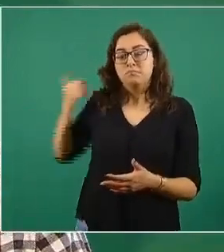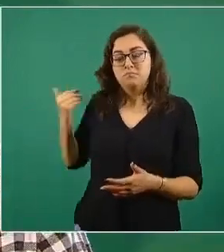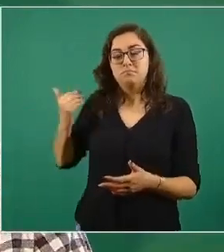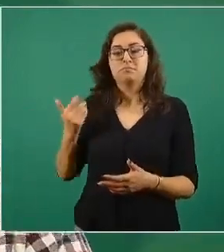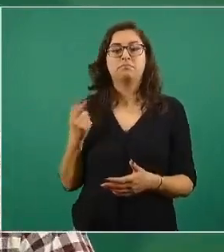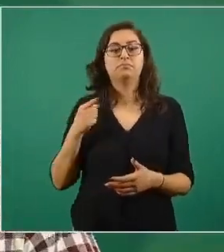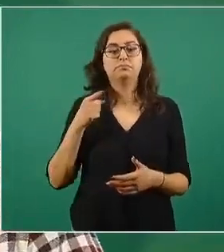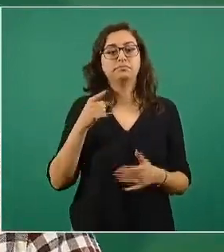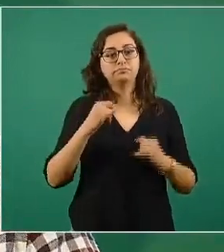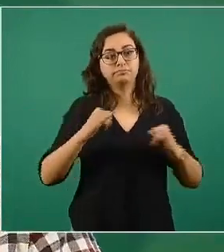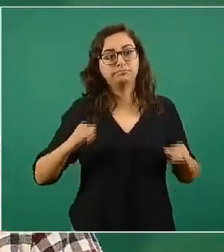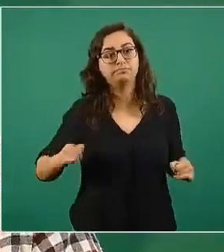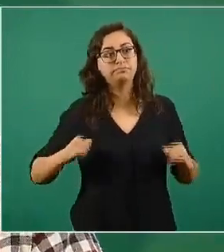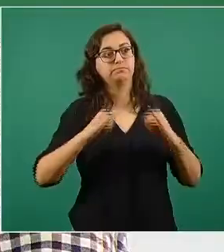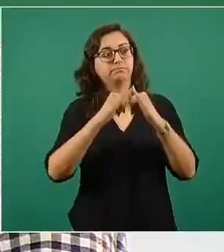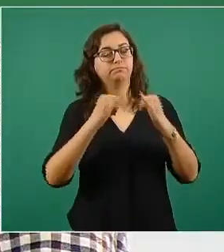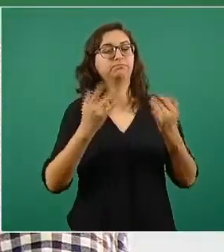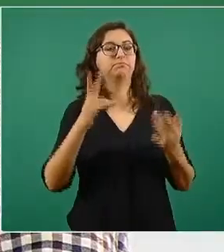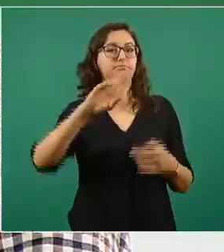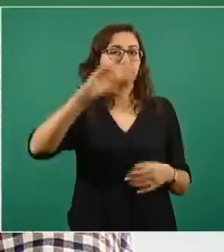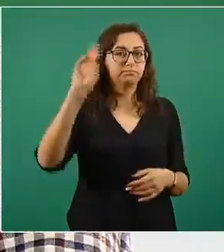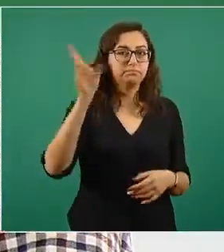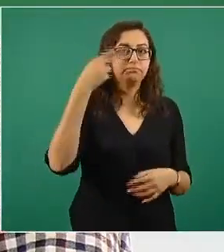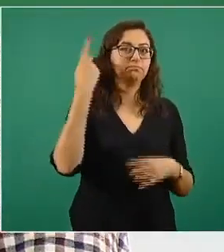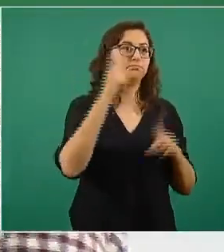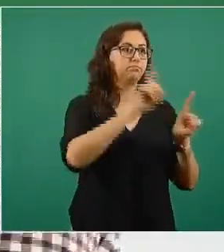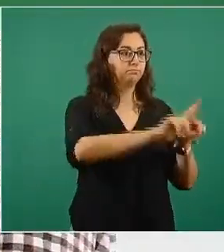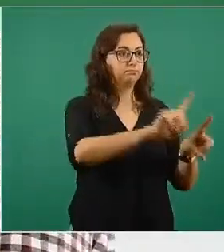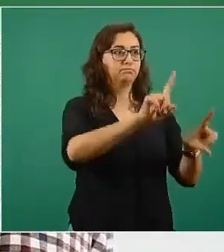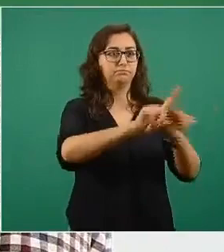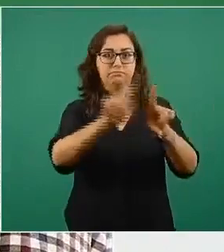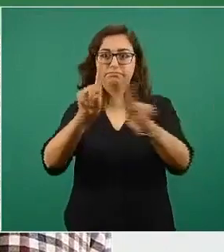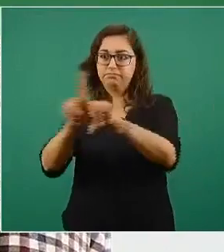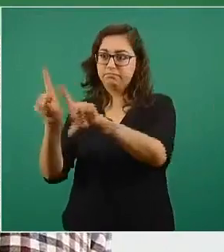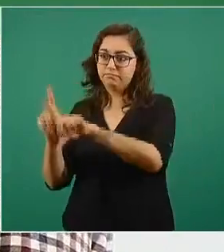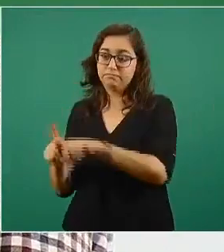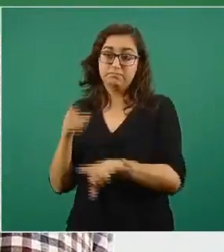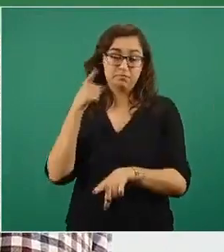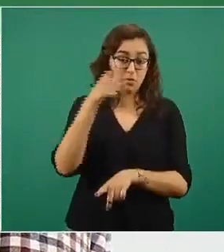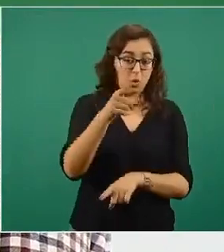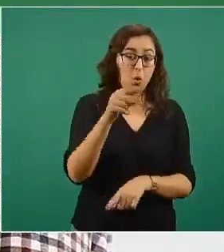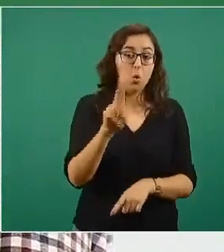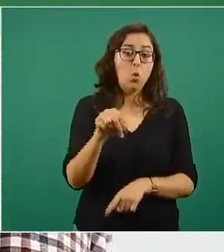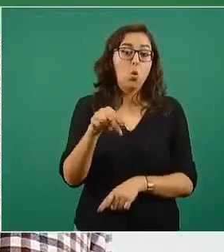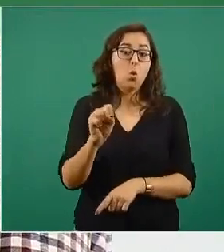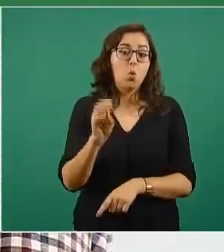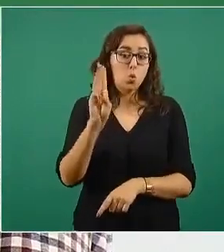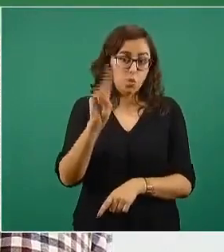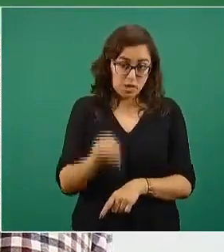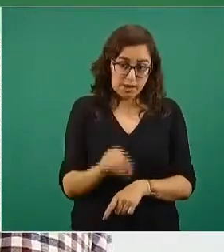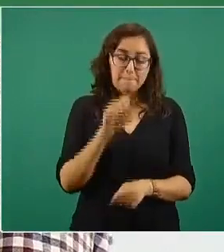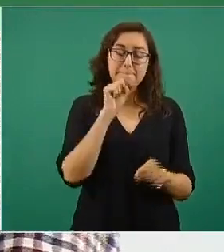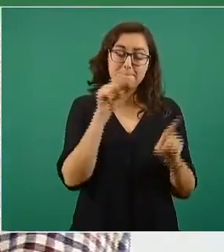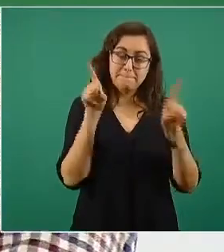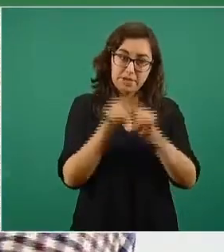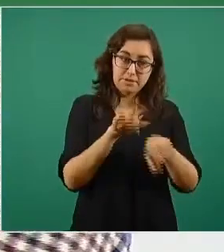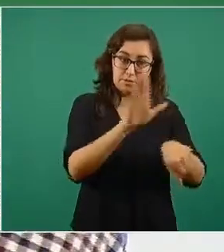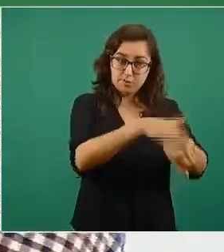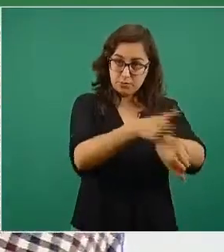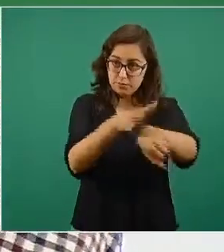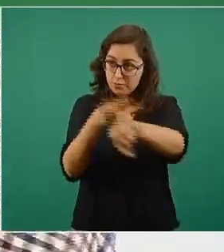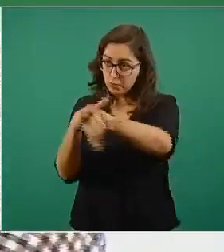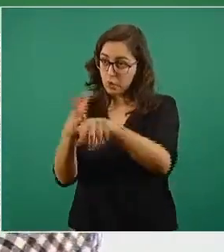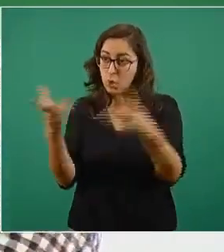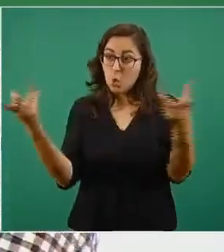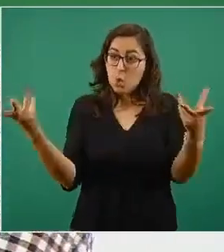las distintas instituciones de educación superior, incluida nuestra máxima casa de estudios, la Universidad Nacional Autónoma de México,